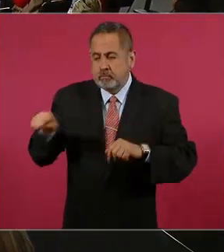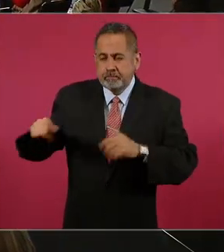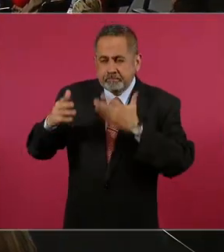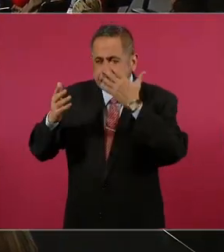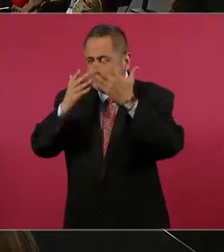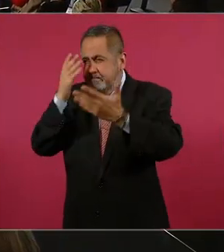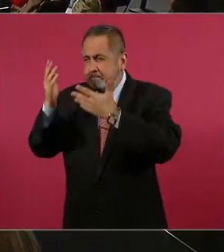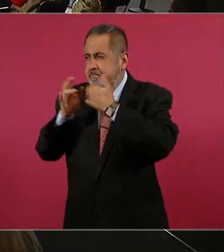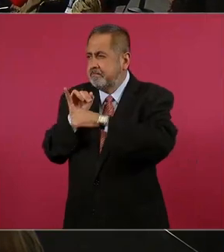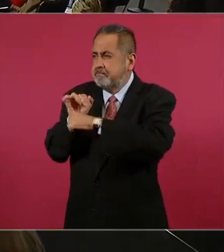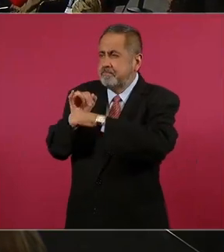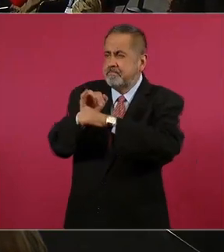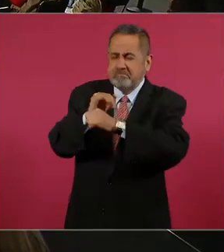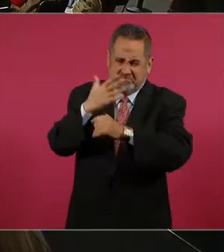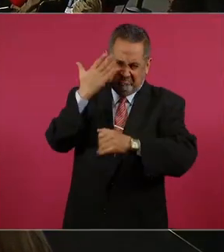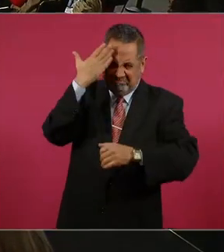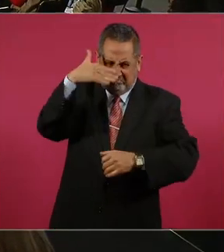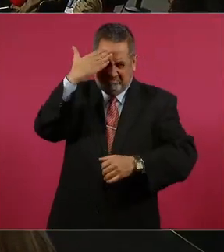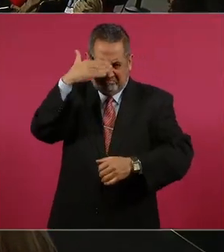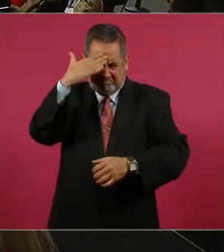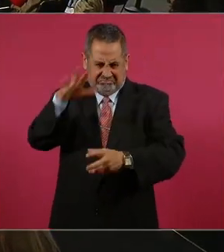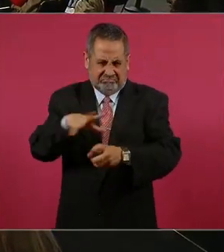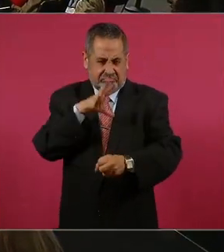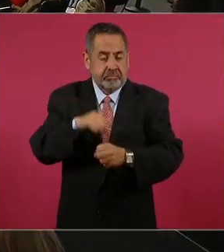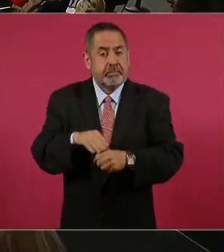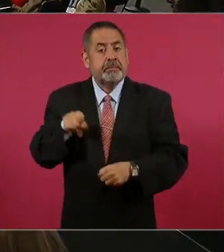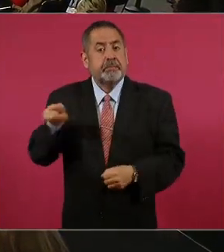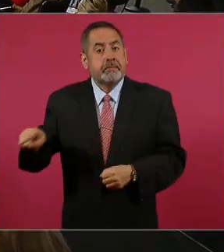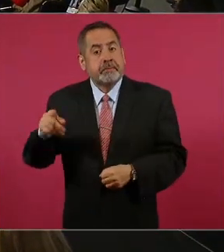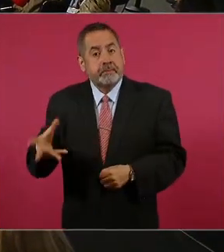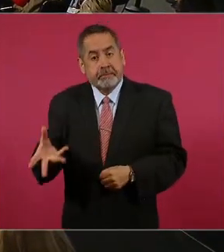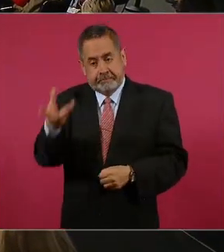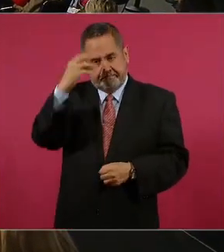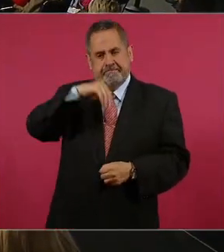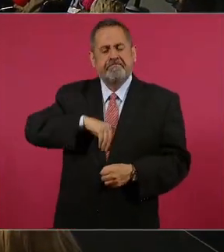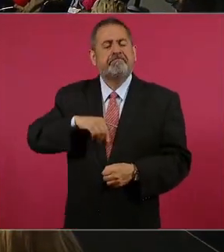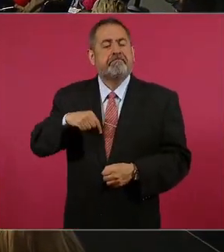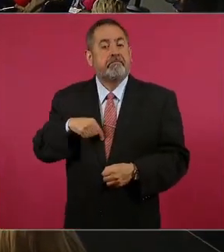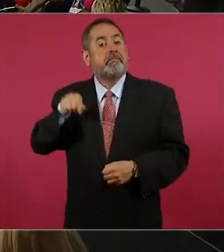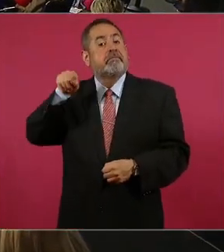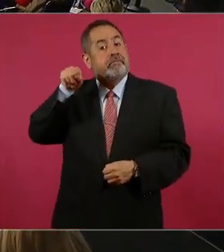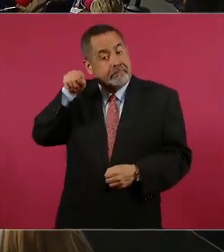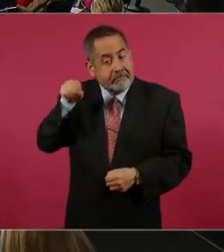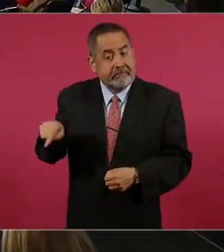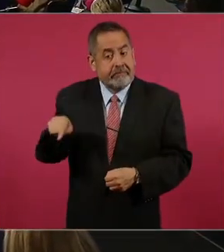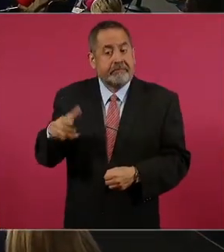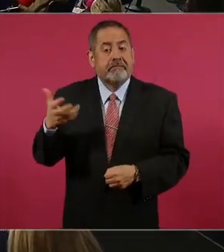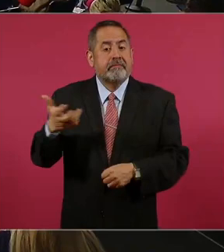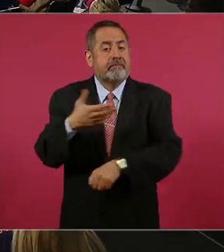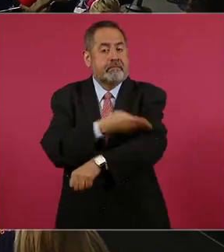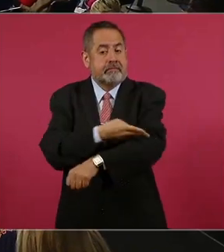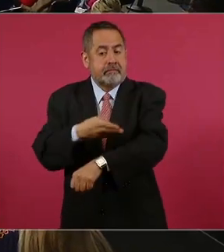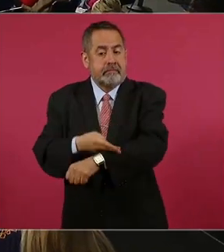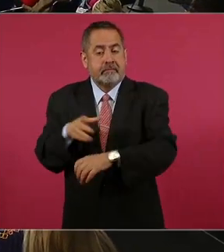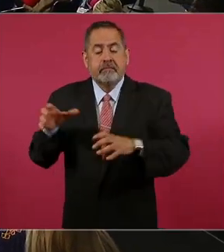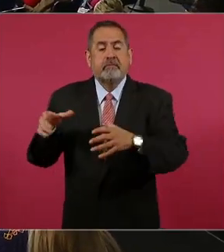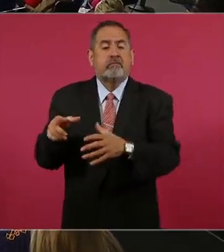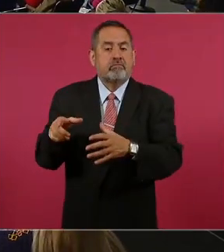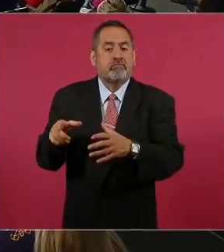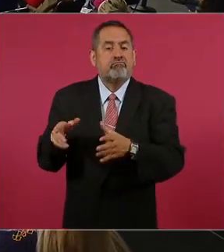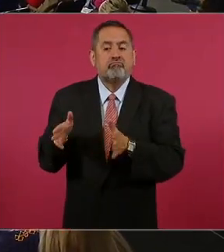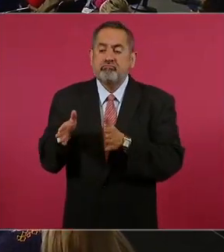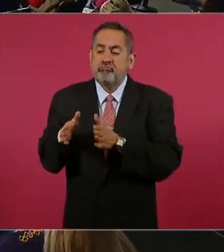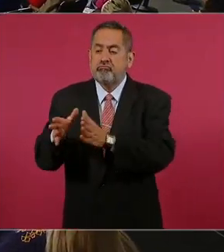Por otra parte, asimiló y se convirtió en practicante de la